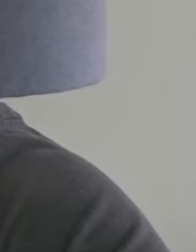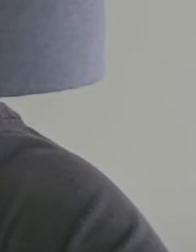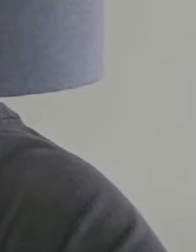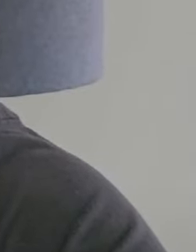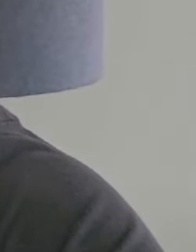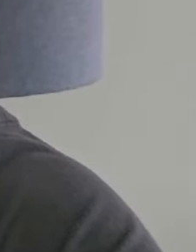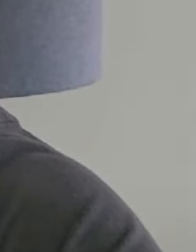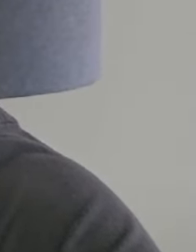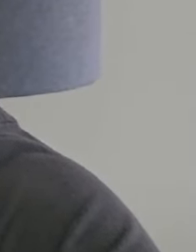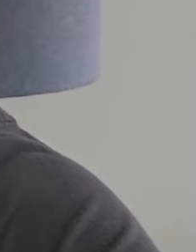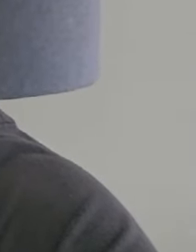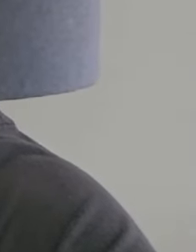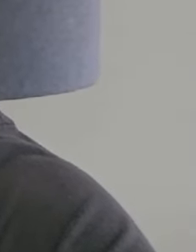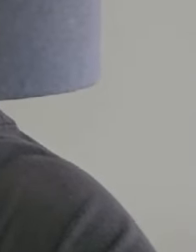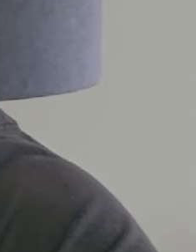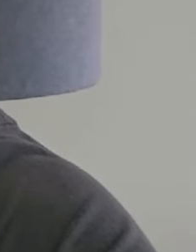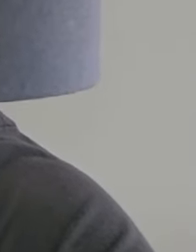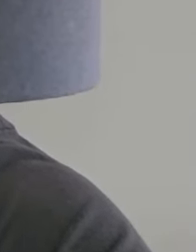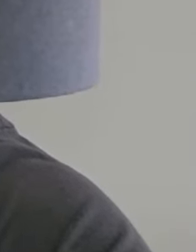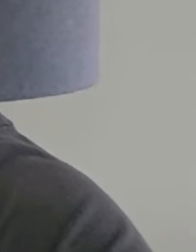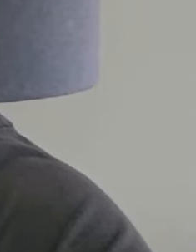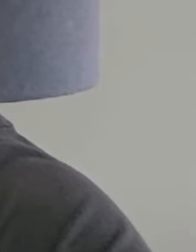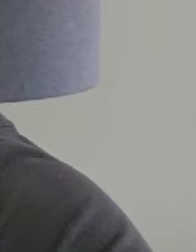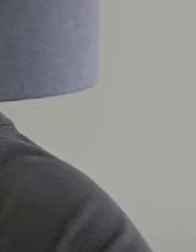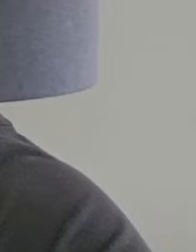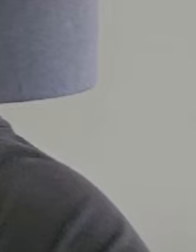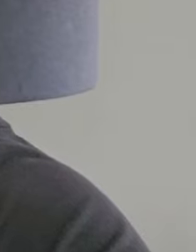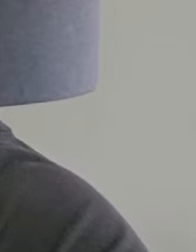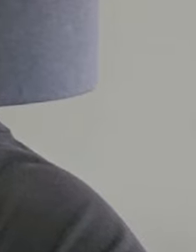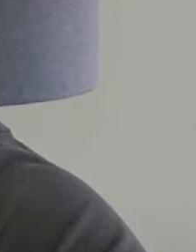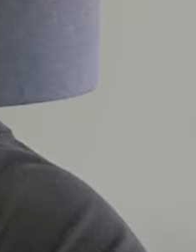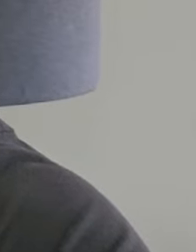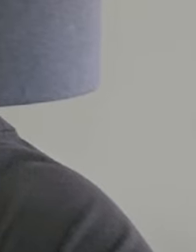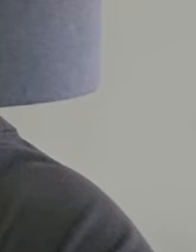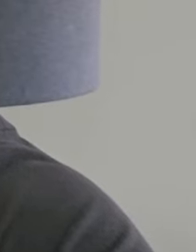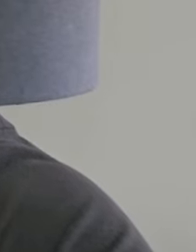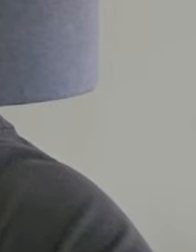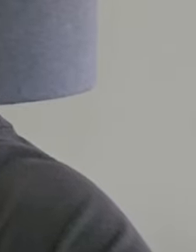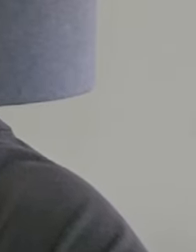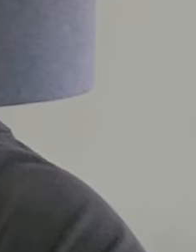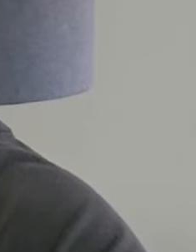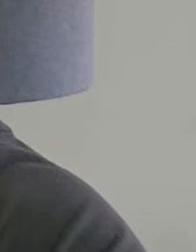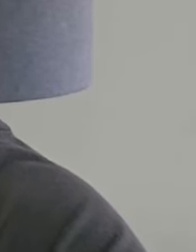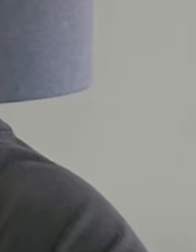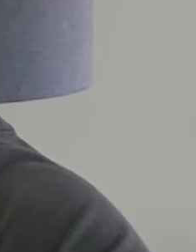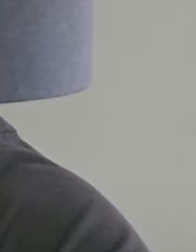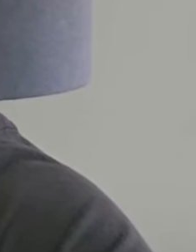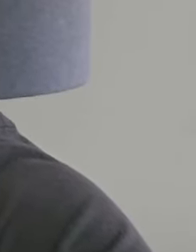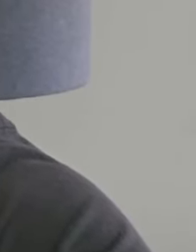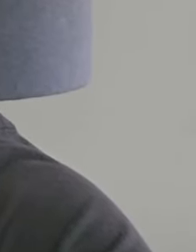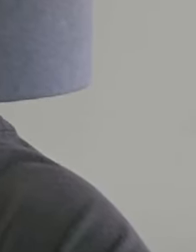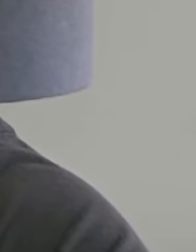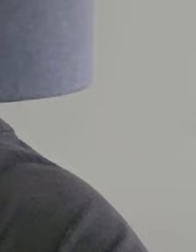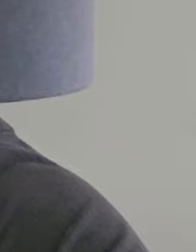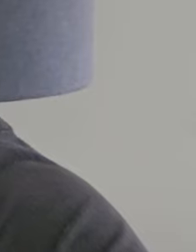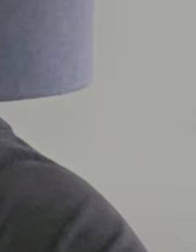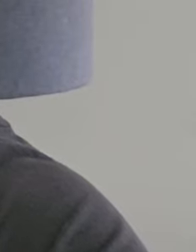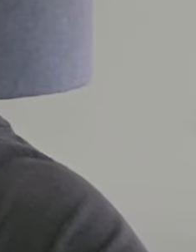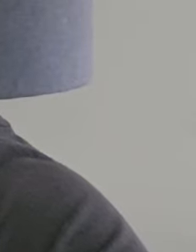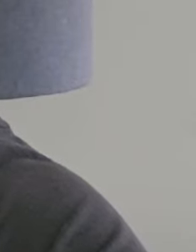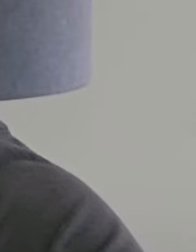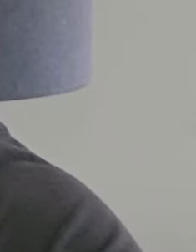¿Qué tal? Les habla Jorge Armando Rocha, señala el presidente López Obrador que la pasada elección tuvo una lección para sus adversarios. Fue un estate quieto para